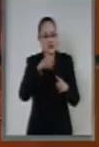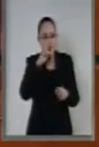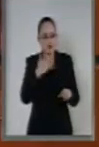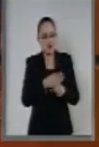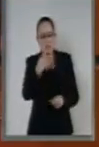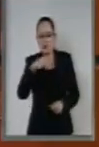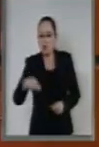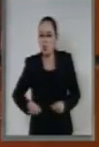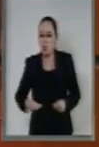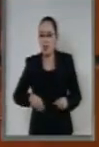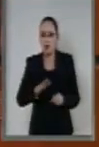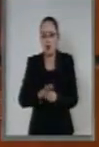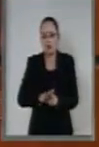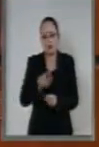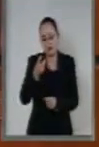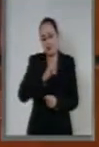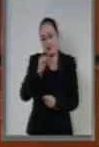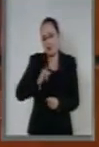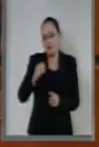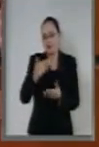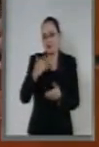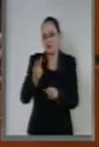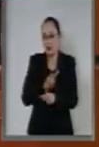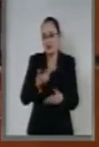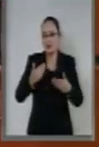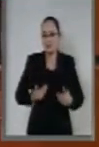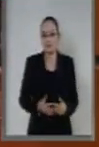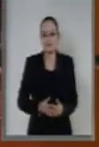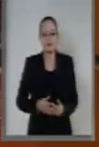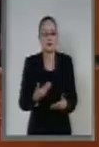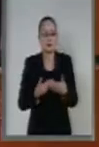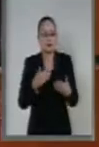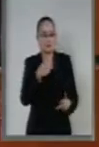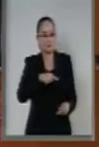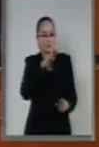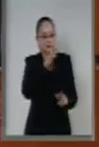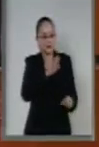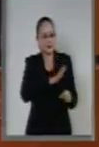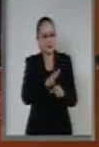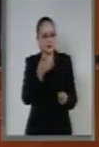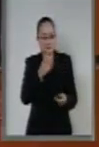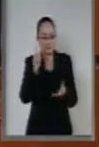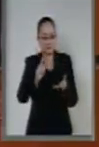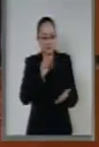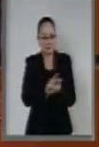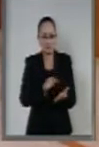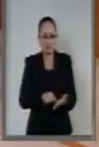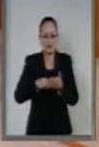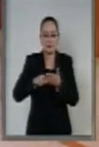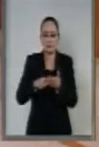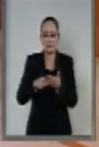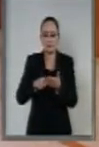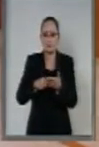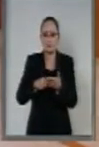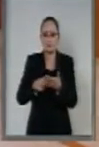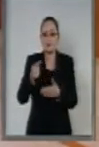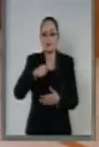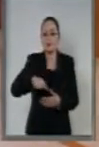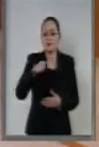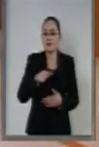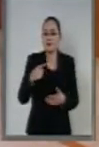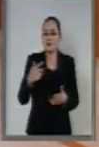nunca pasa que vamos a tener que podemos imaginar como resultado de esta ley pues que la semana